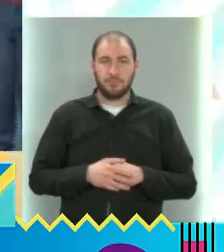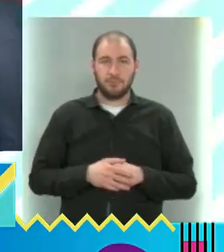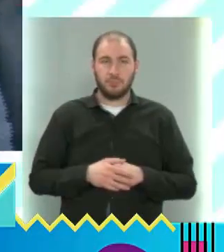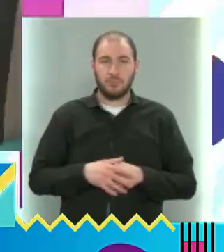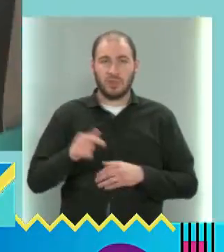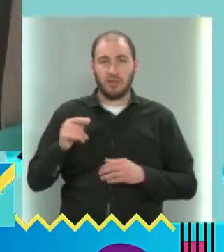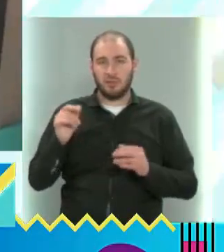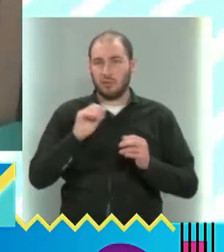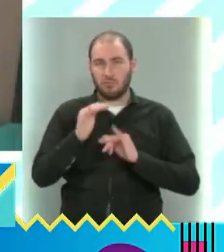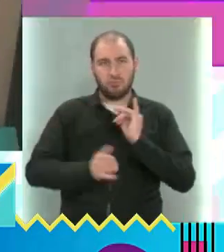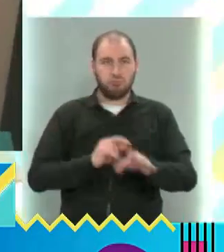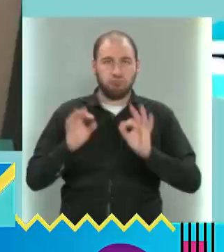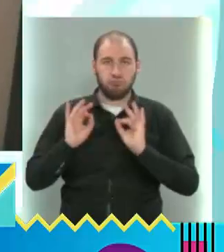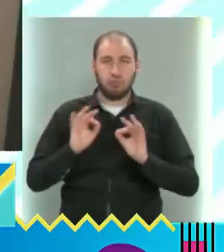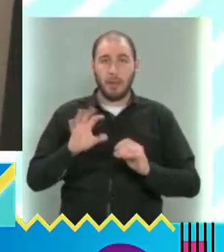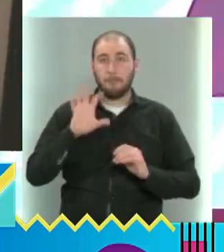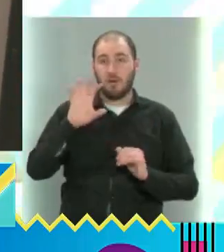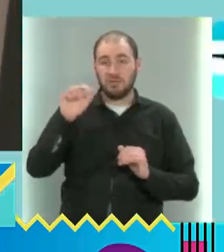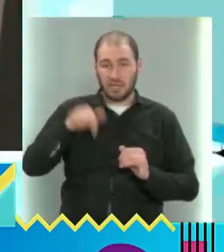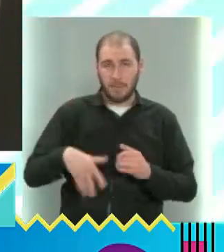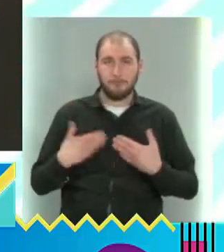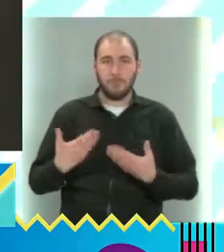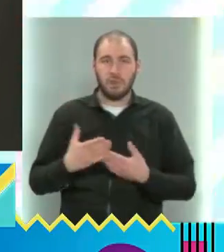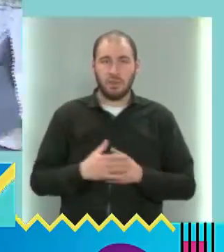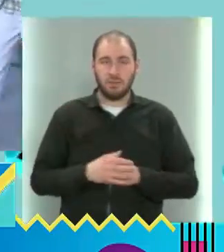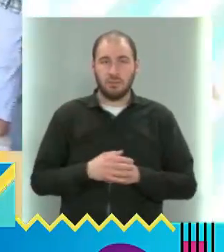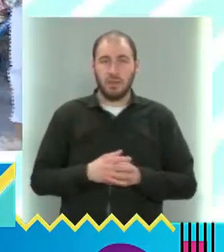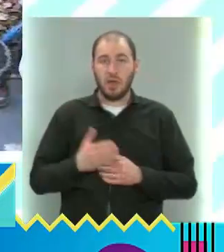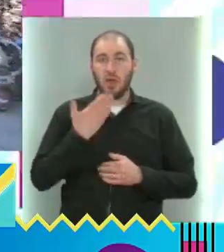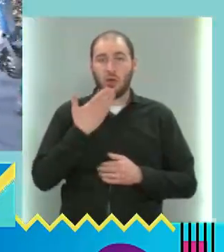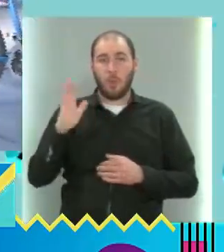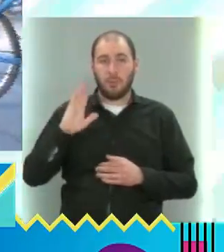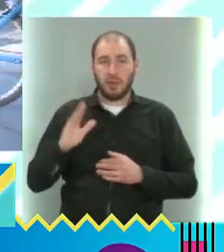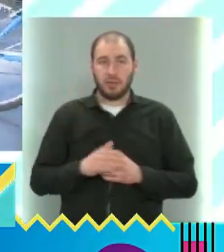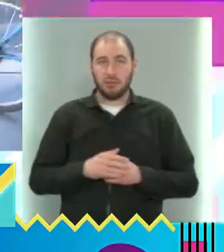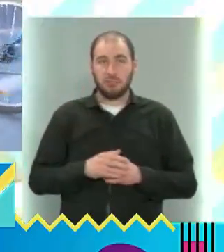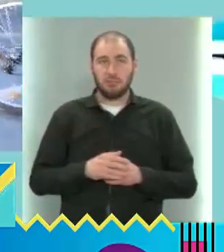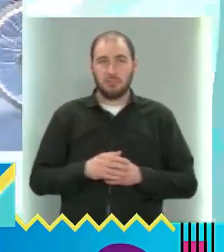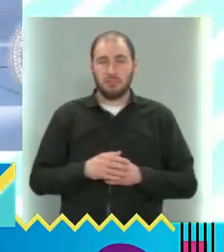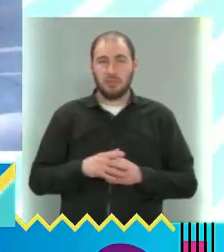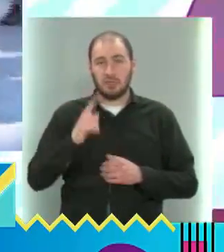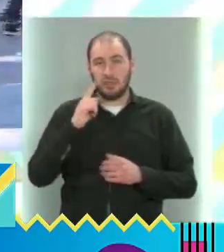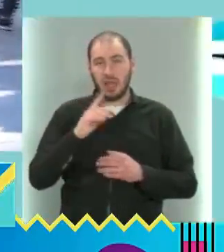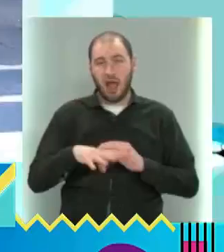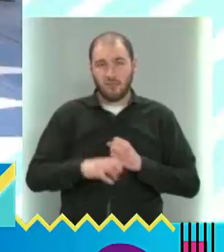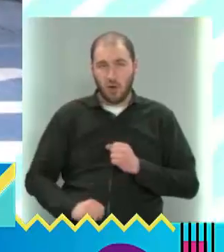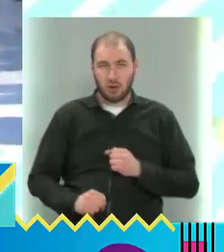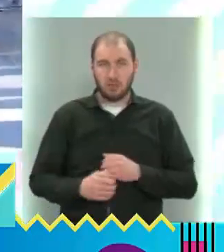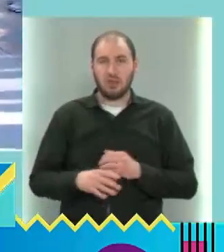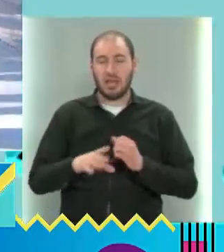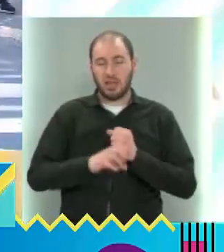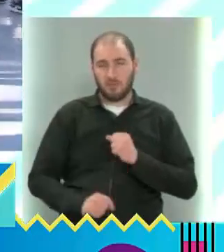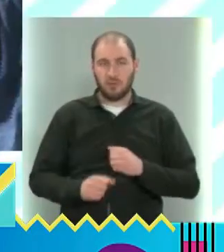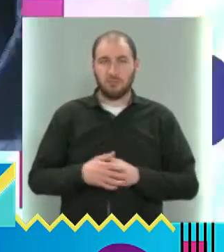con todas las letras, así como la provincia está en condiciones de cumplir las ILE, las interrupciones